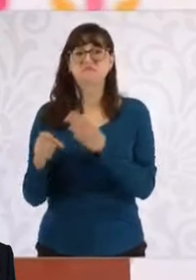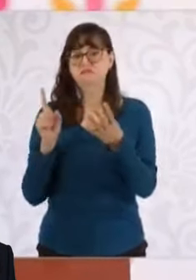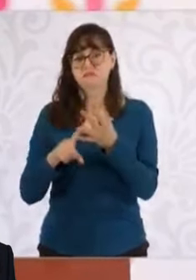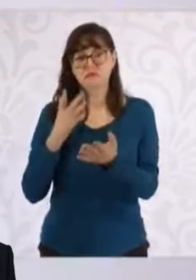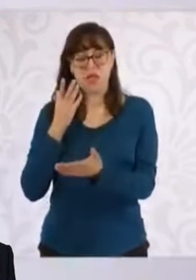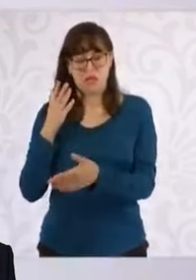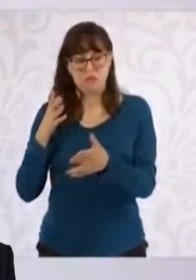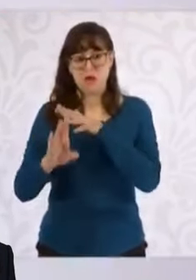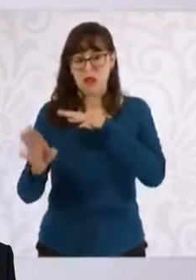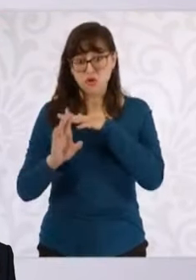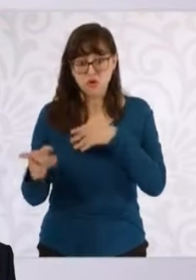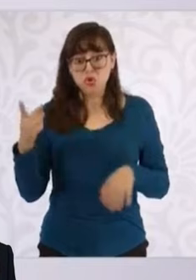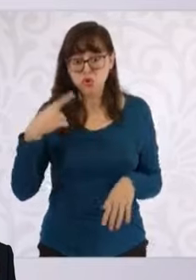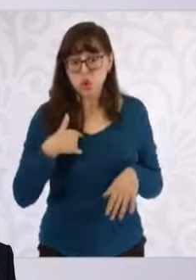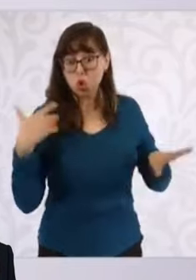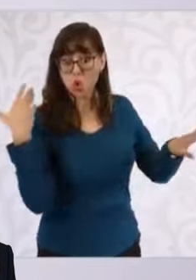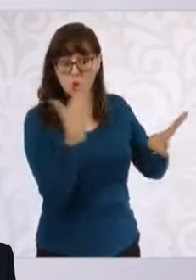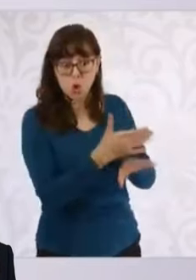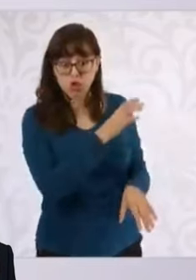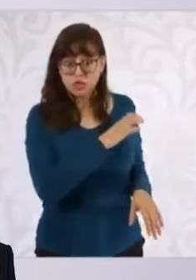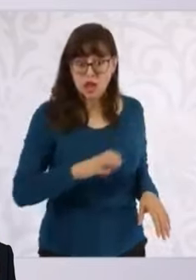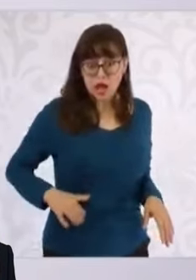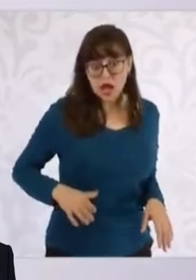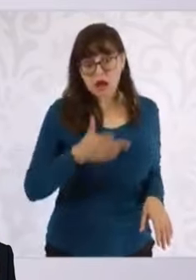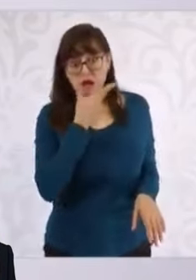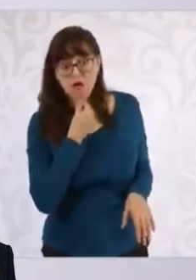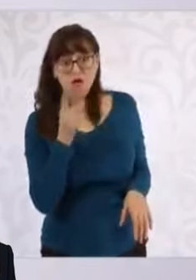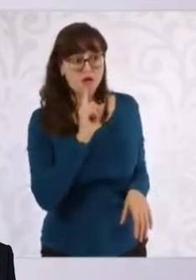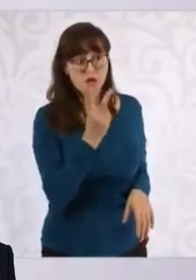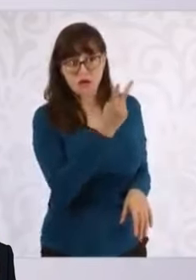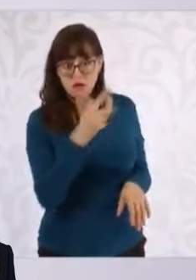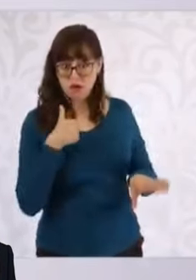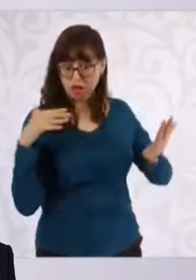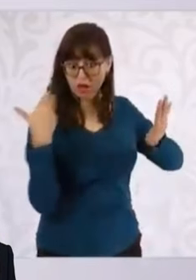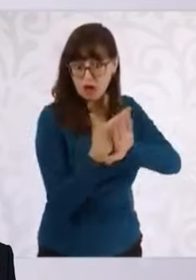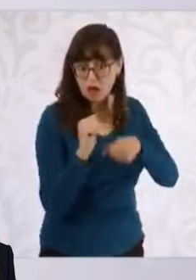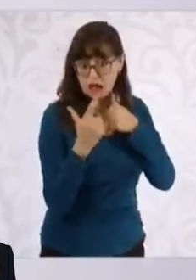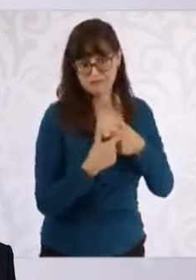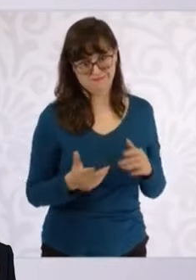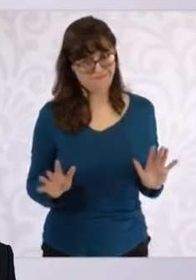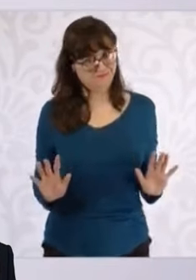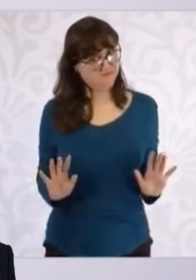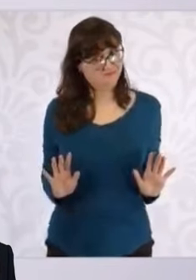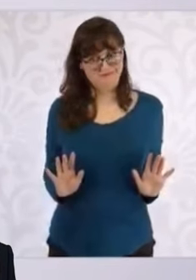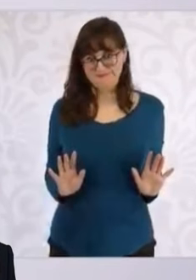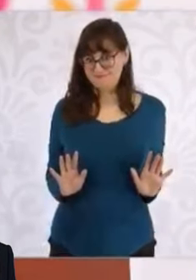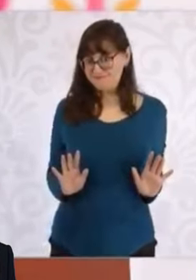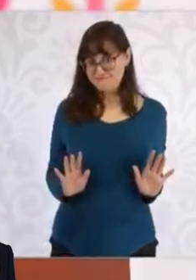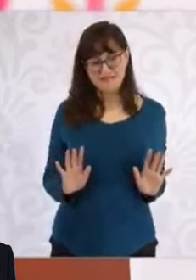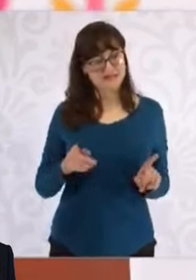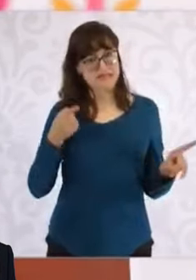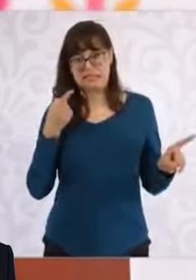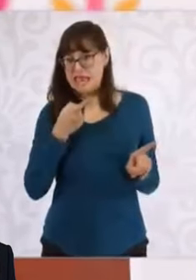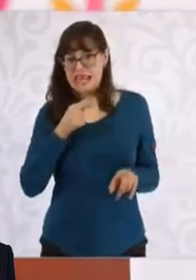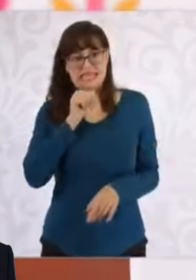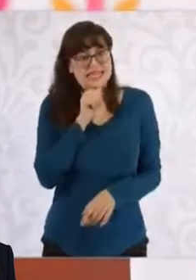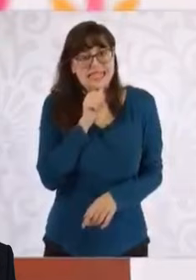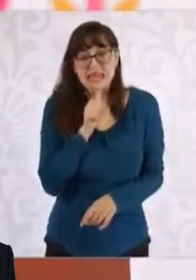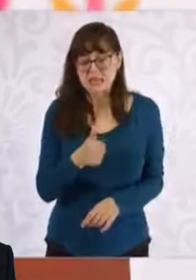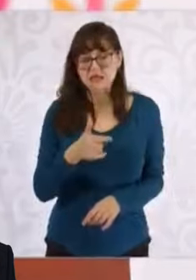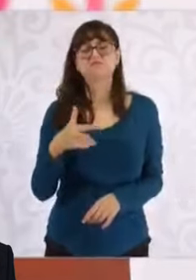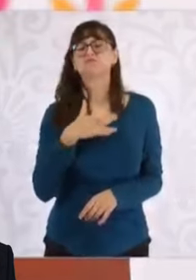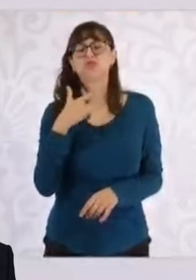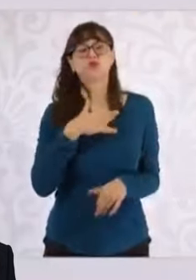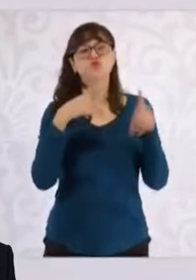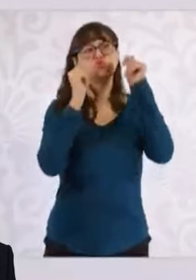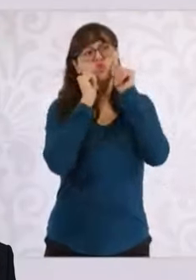no califico ni a uno ni a otro ni a uno ni a otra candidata a los candidatos a la presidencia de Estados Unidos sino que estoy convencida que va a haber buena